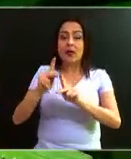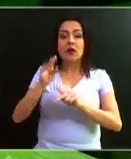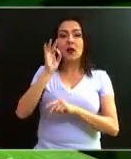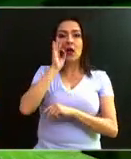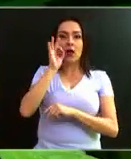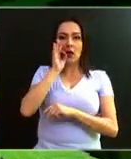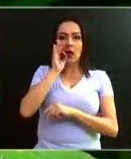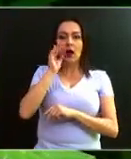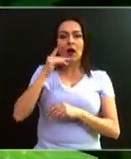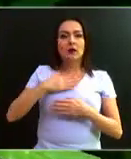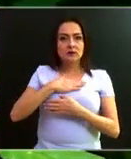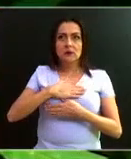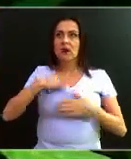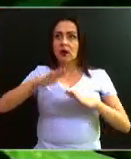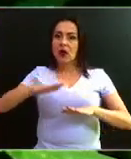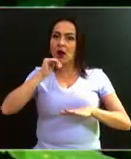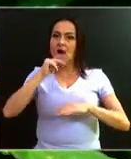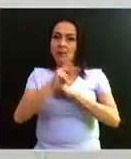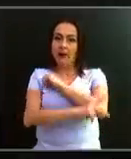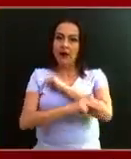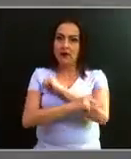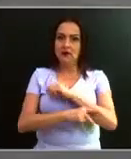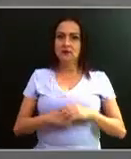cannabis recreativo en el país.